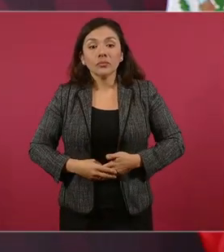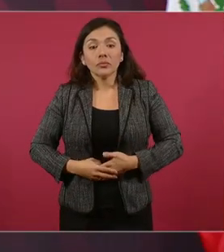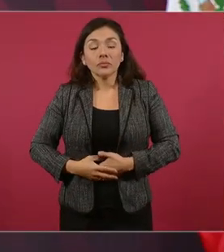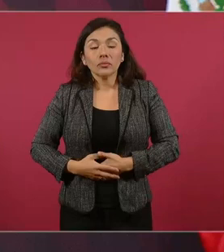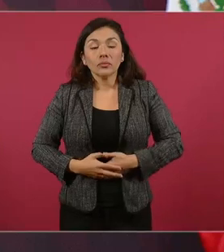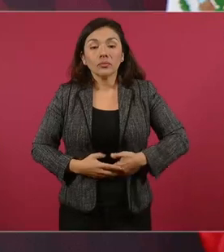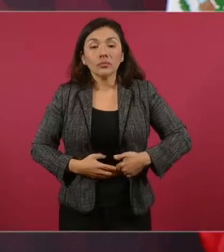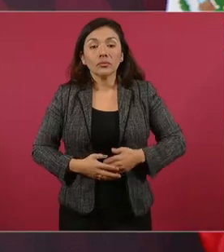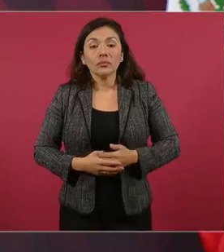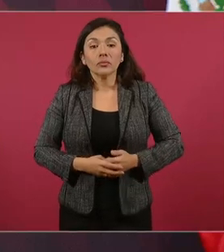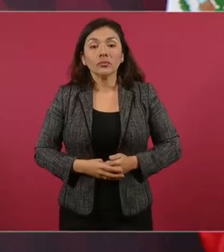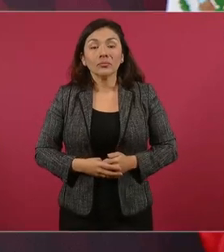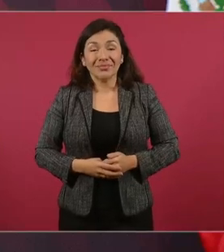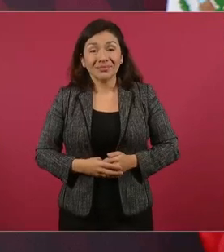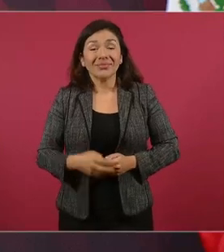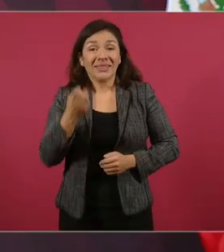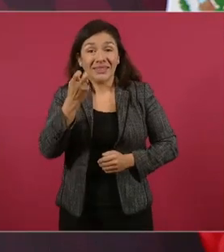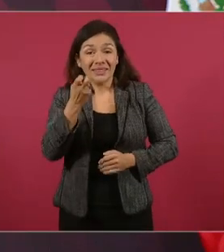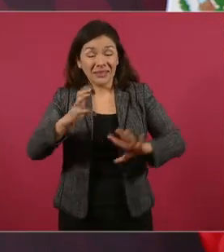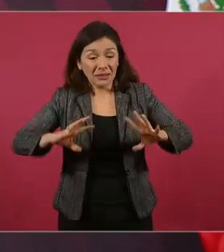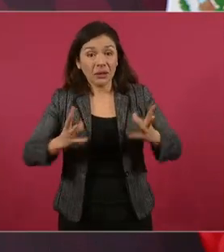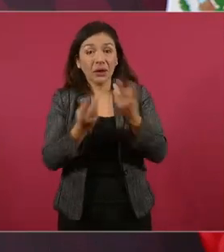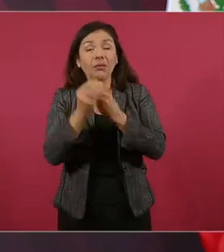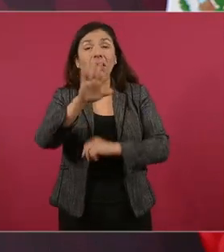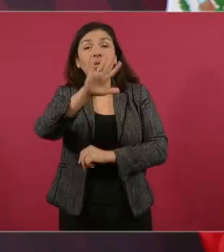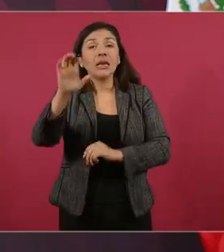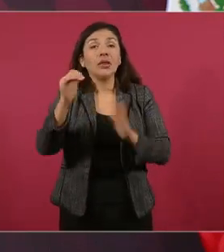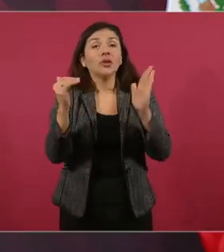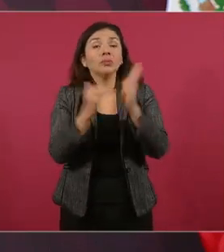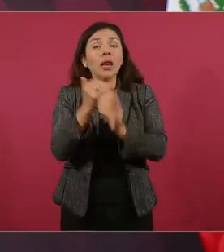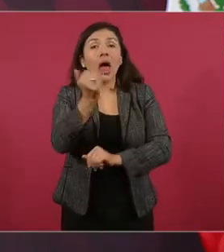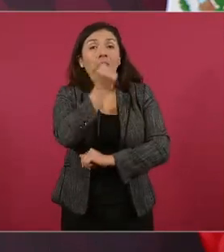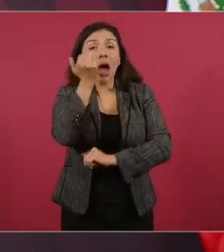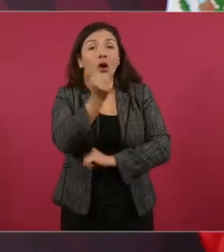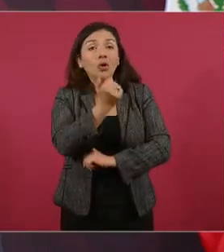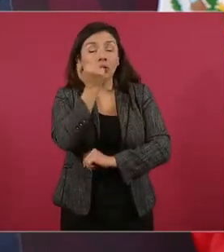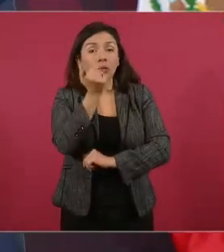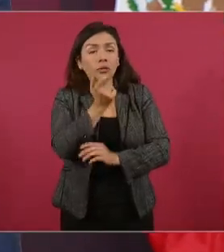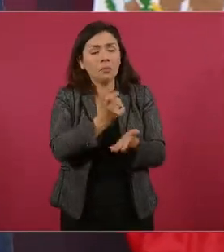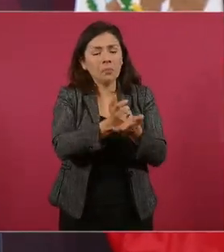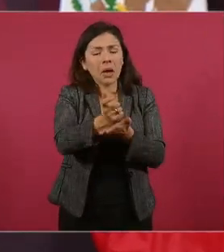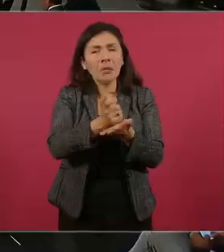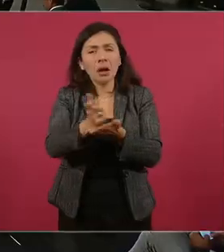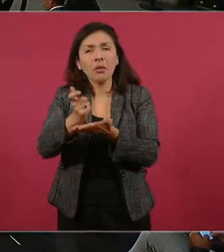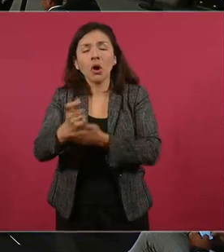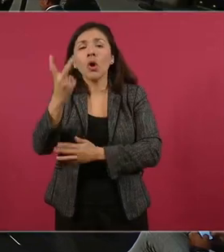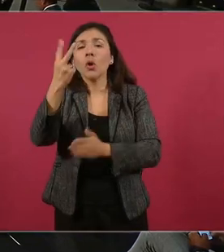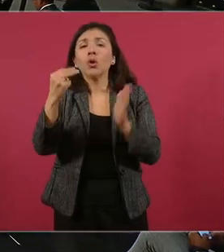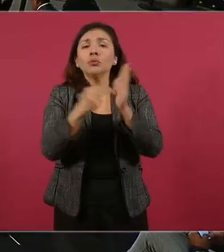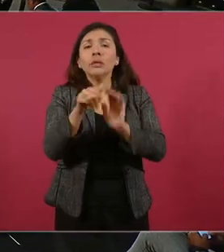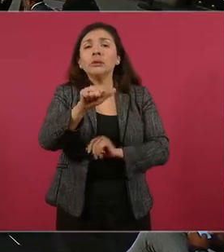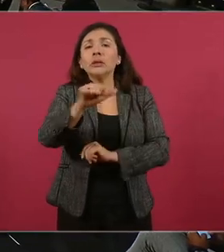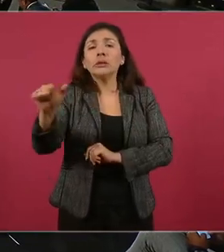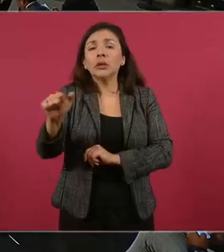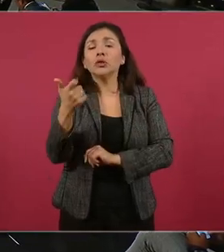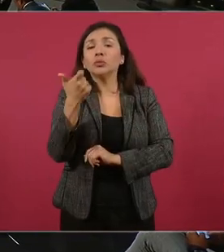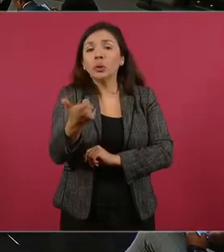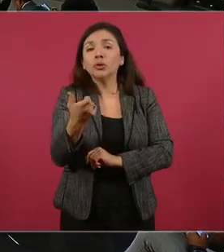Más de 500,000, con 2,000 600 pesos mensuales.